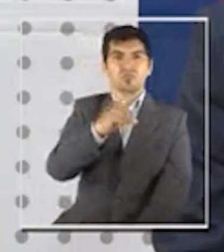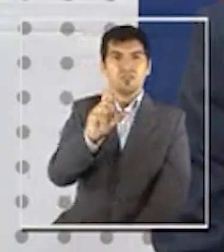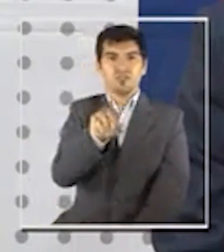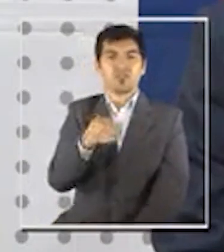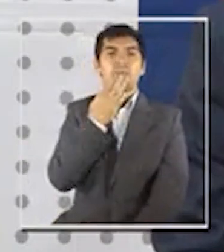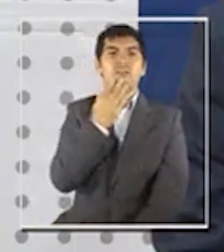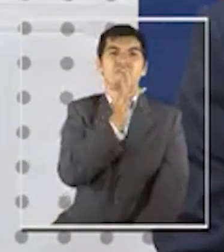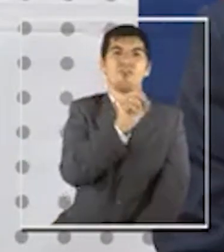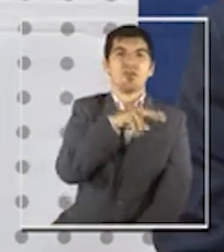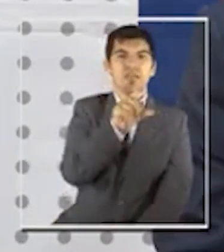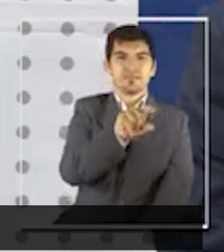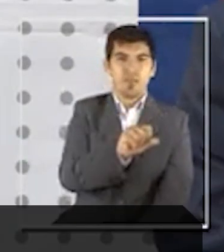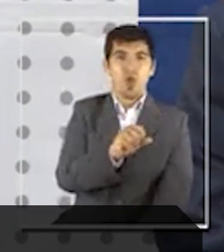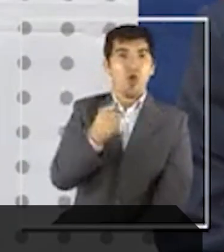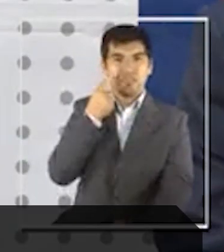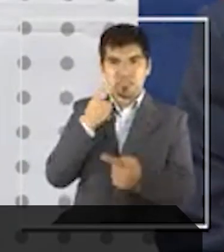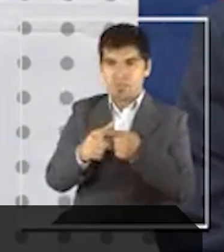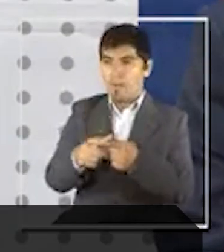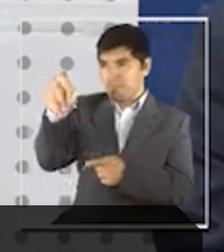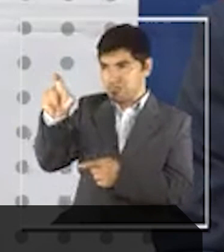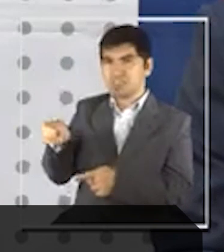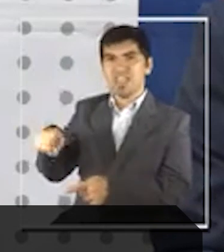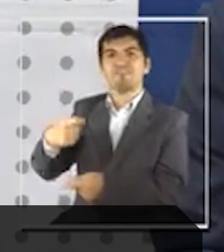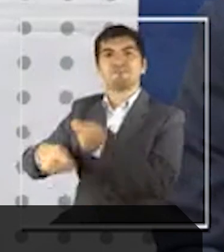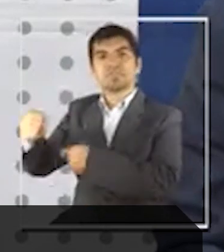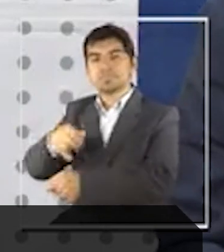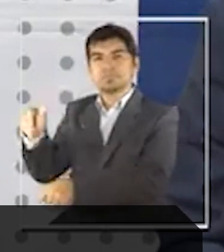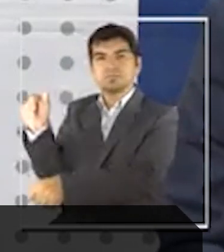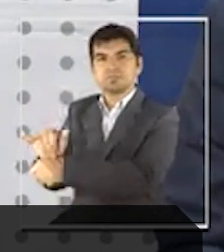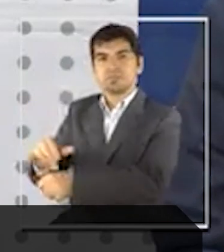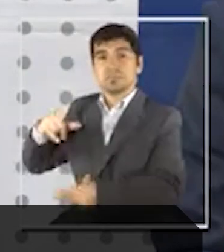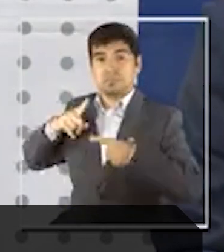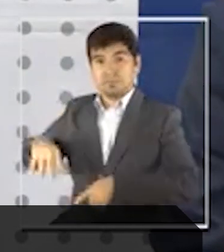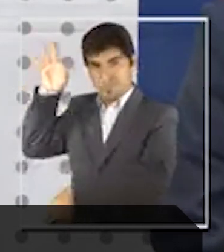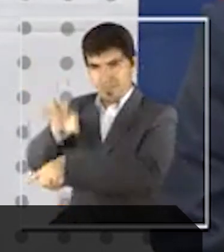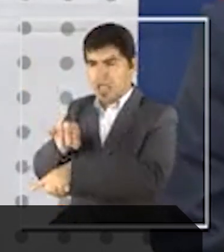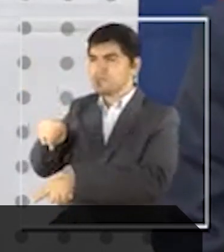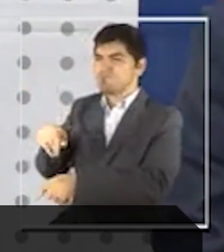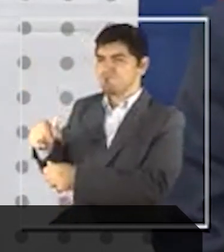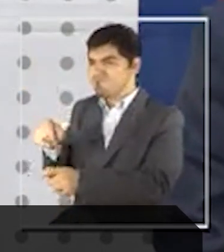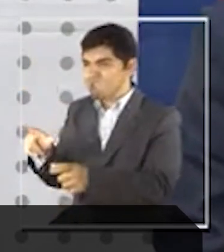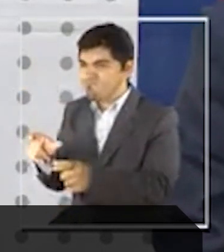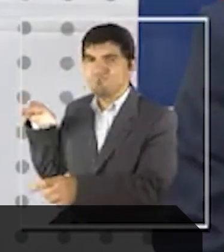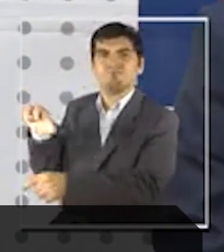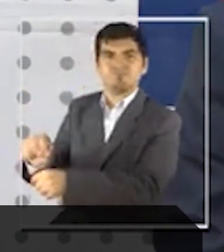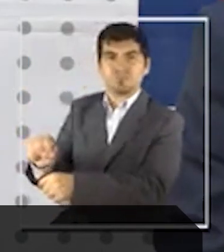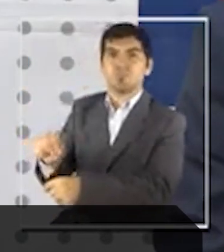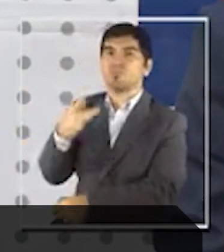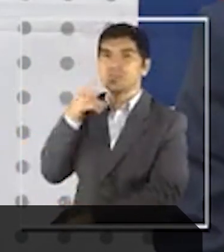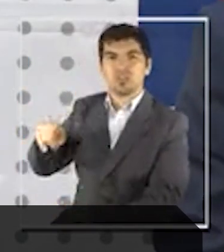a quienes pueden estar involucrados en la venta de licencias médicas a lo que es absolutamente inaceptable y muy pero muy